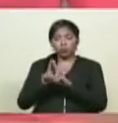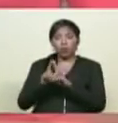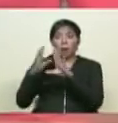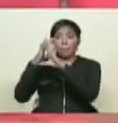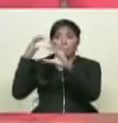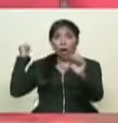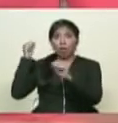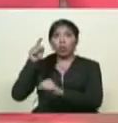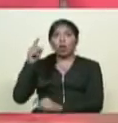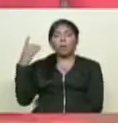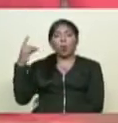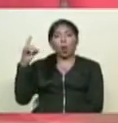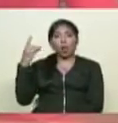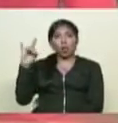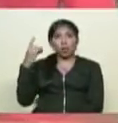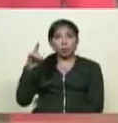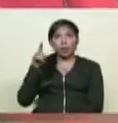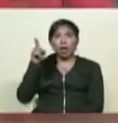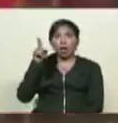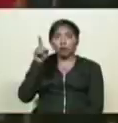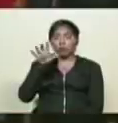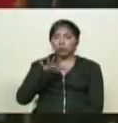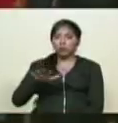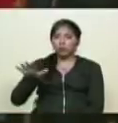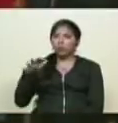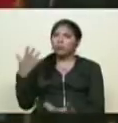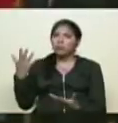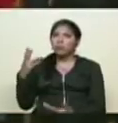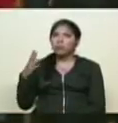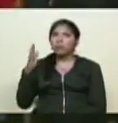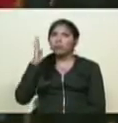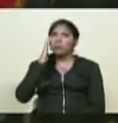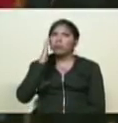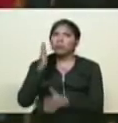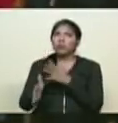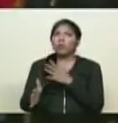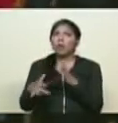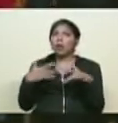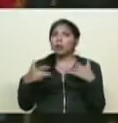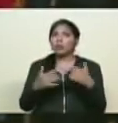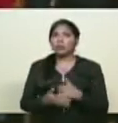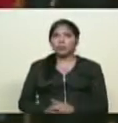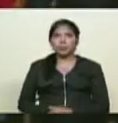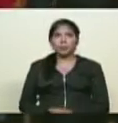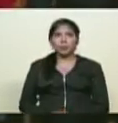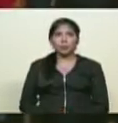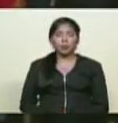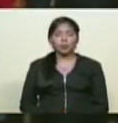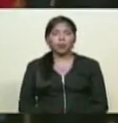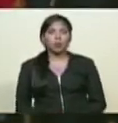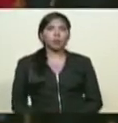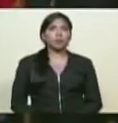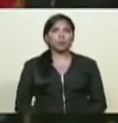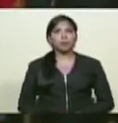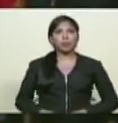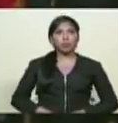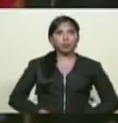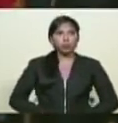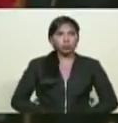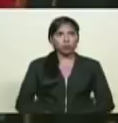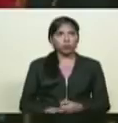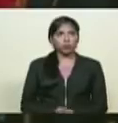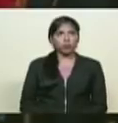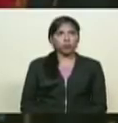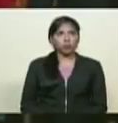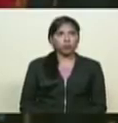de esa instancia para saber sobre todo esto que se estaba meter por la chimenea aquello que no ha podido meter